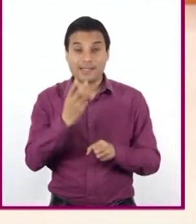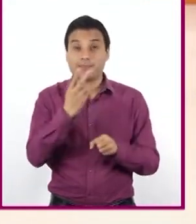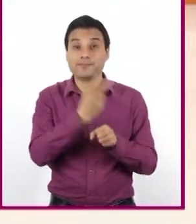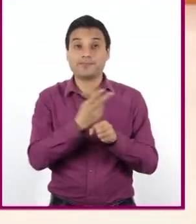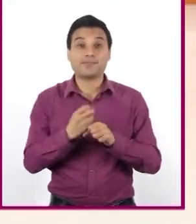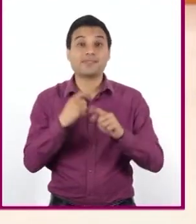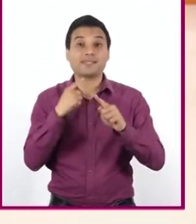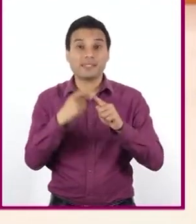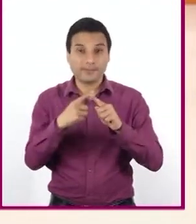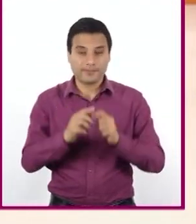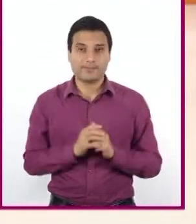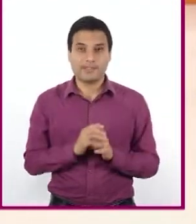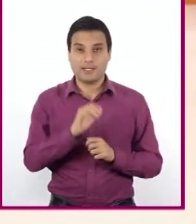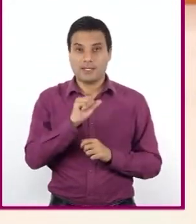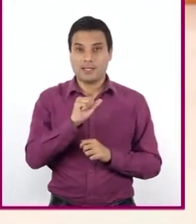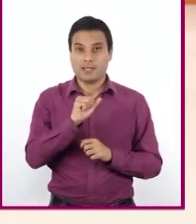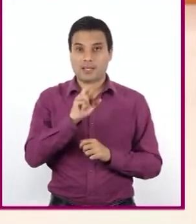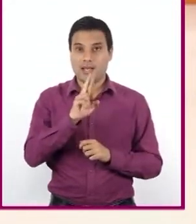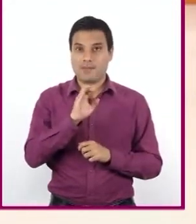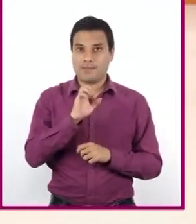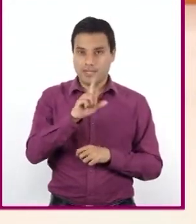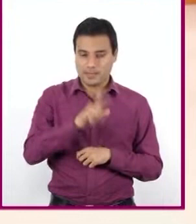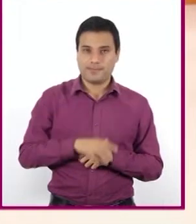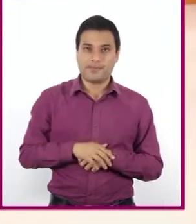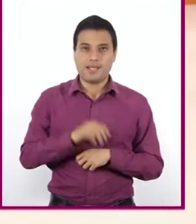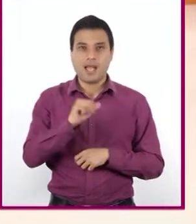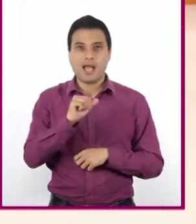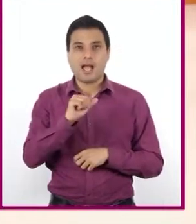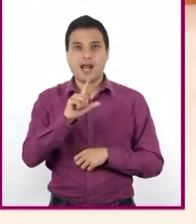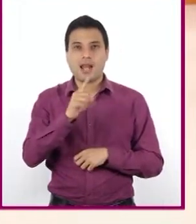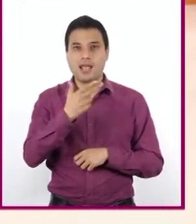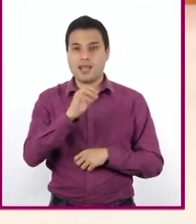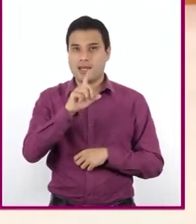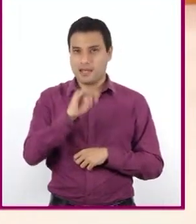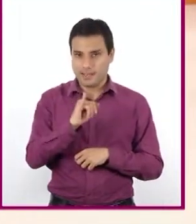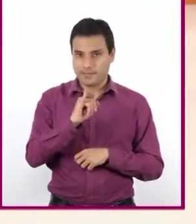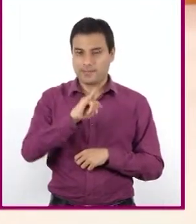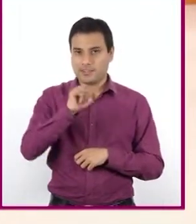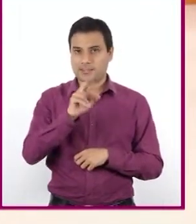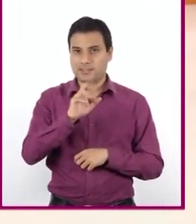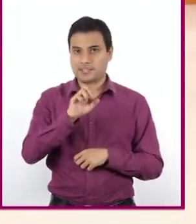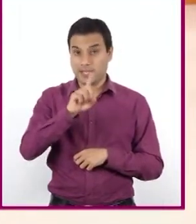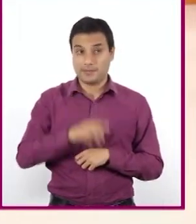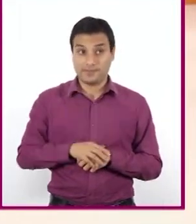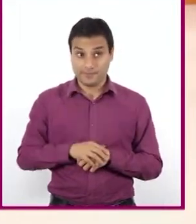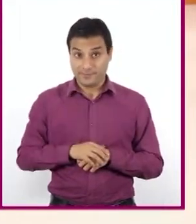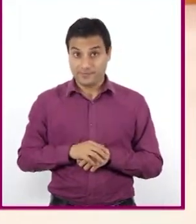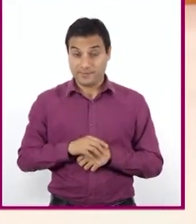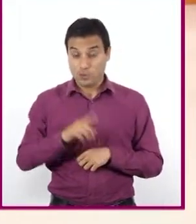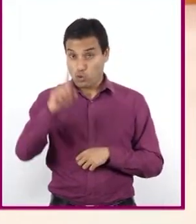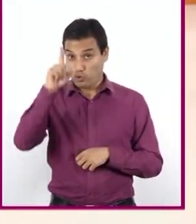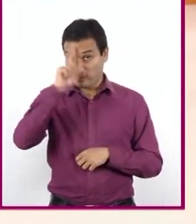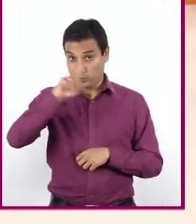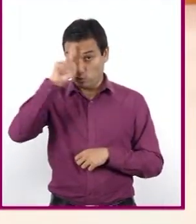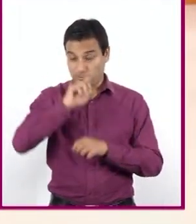a Abril, Aleli y Yared, que nos brindarán algunas recomendaciones al